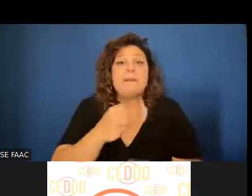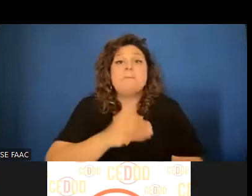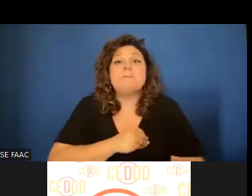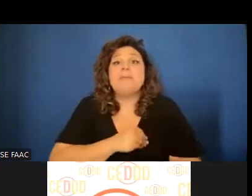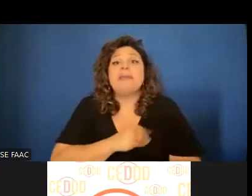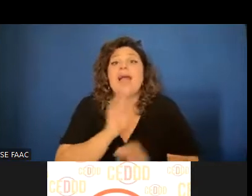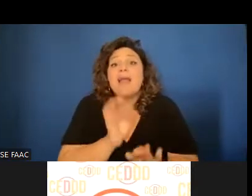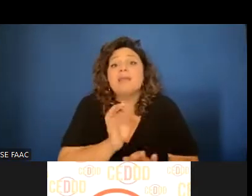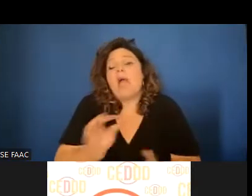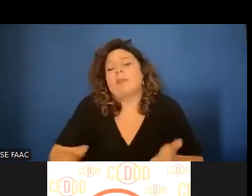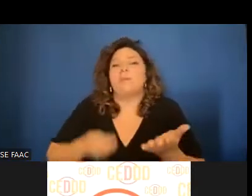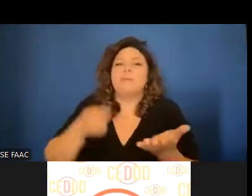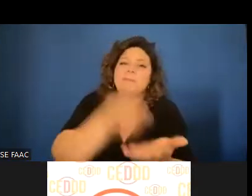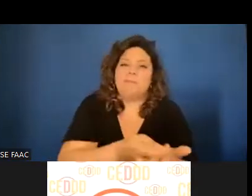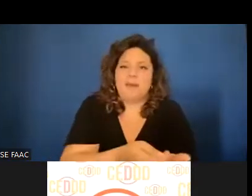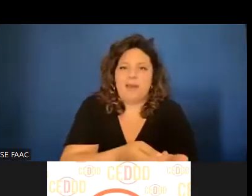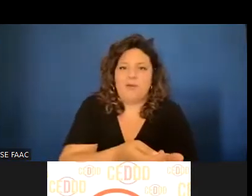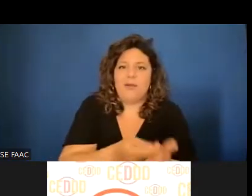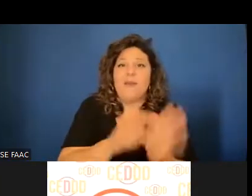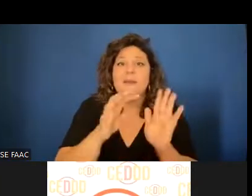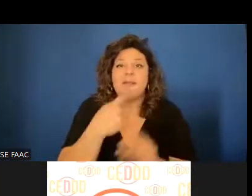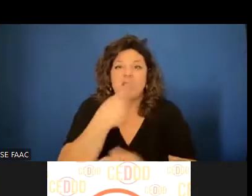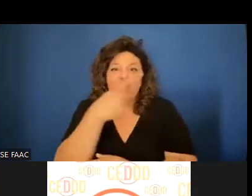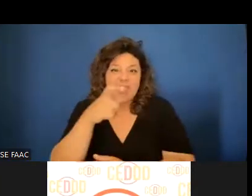inseguridad jurídica por su amplia definición.